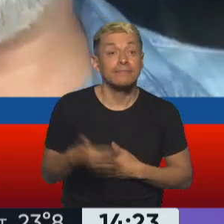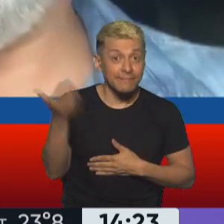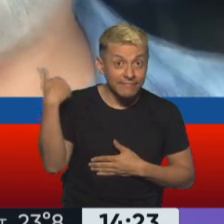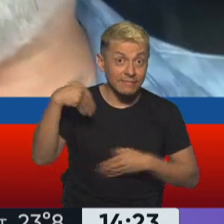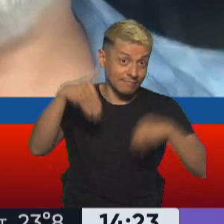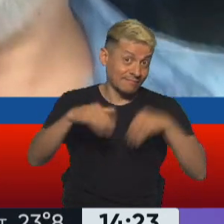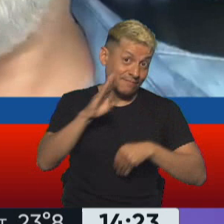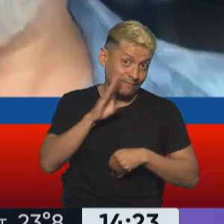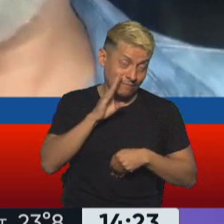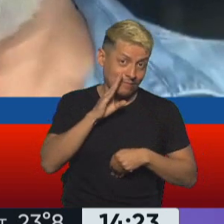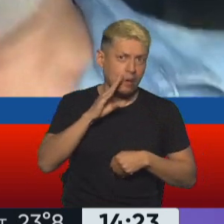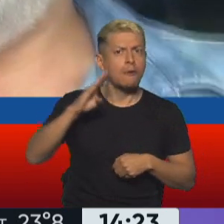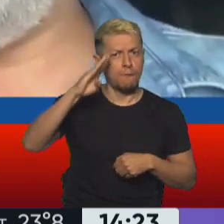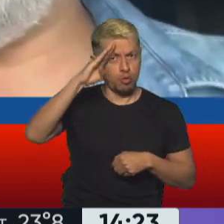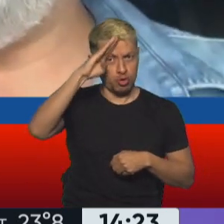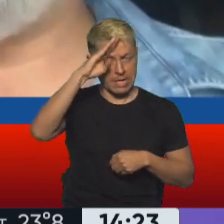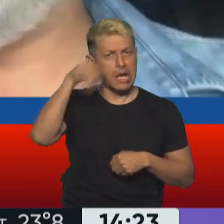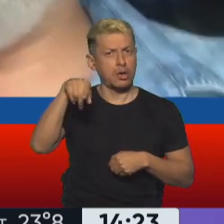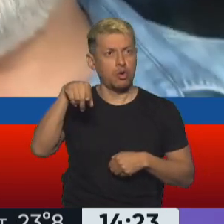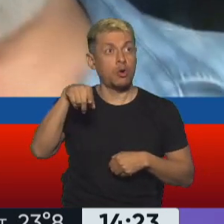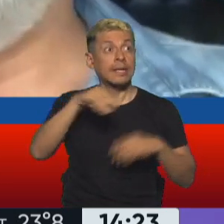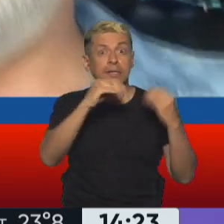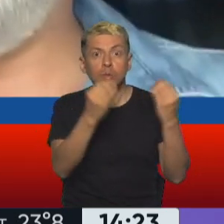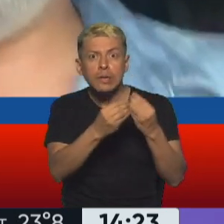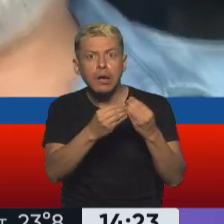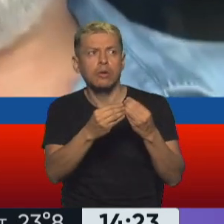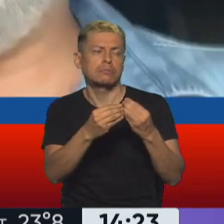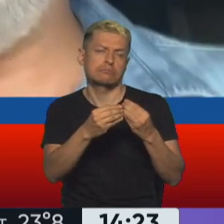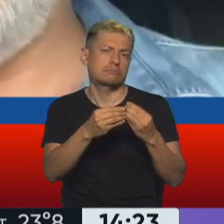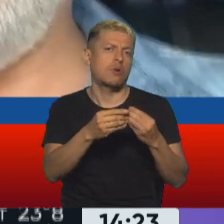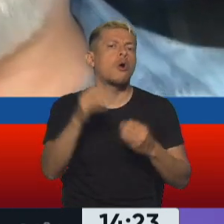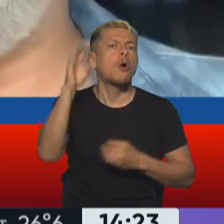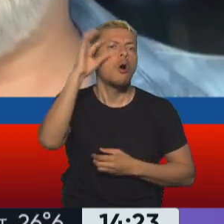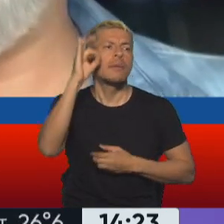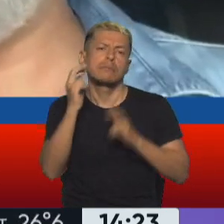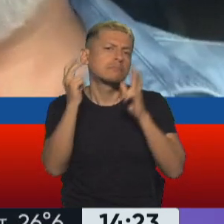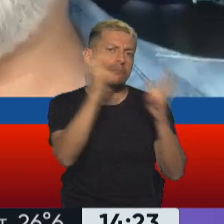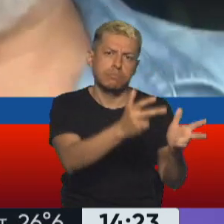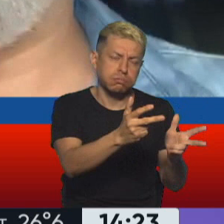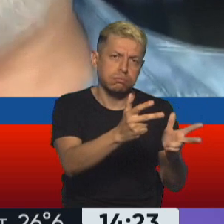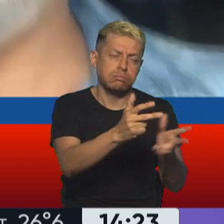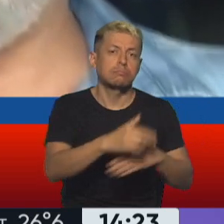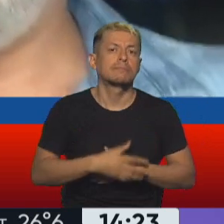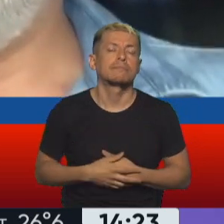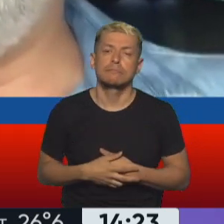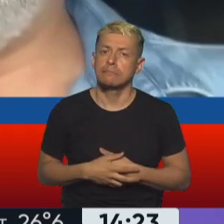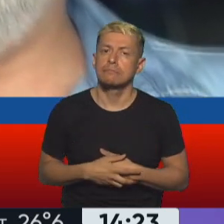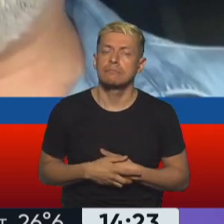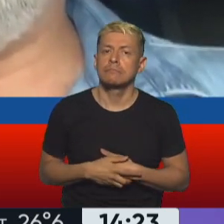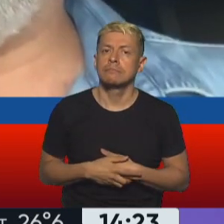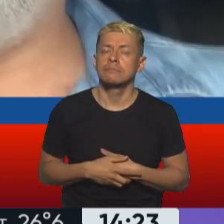ha contestado los resultados, ha dicho también que si hubiera una intención por